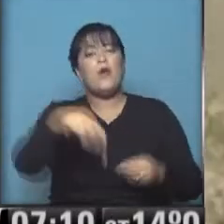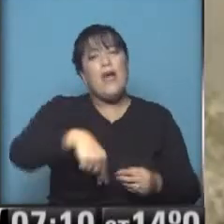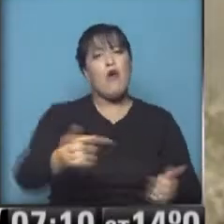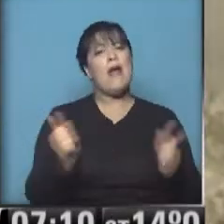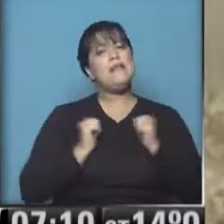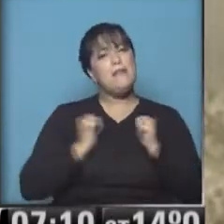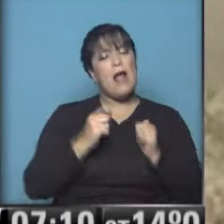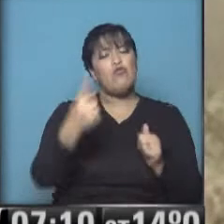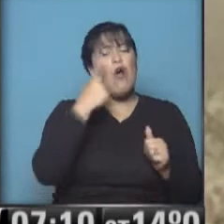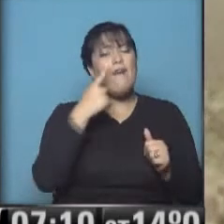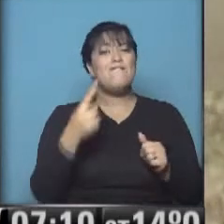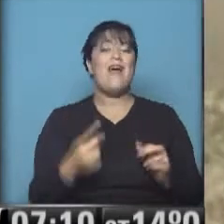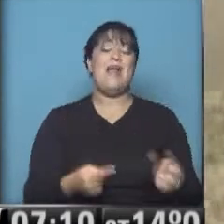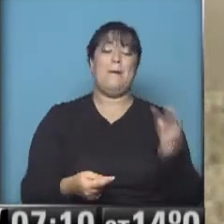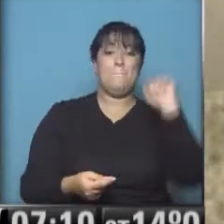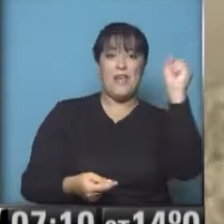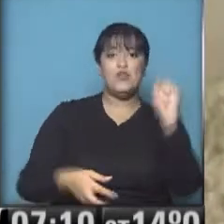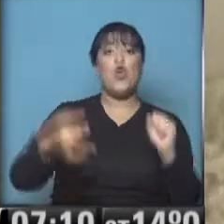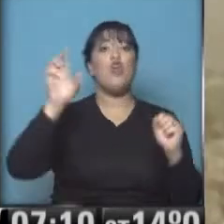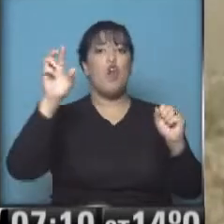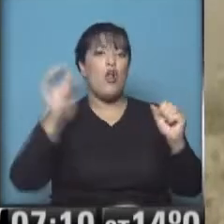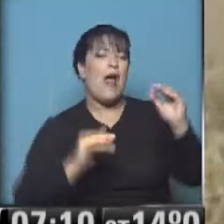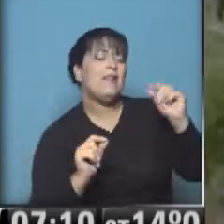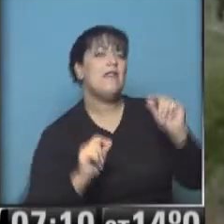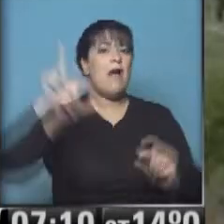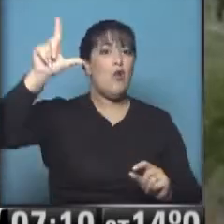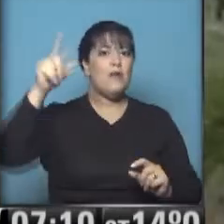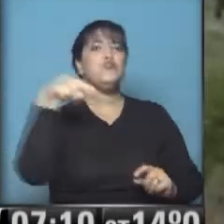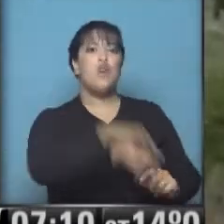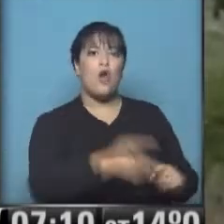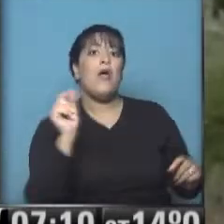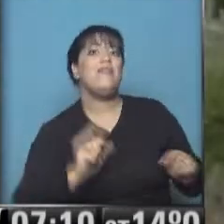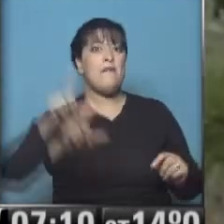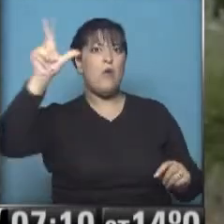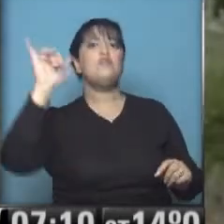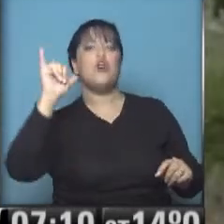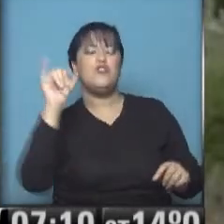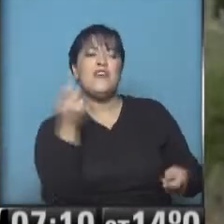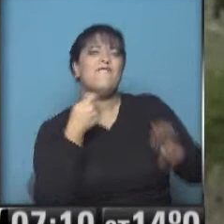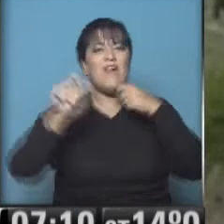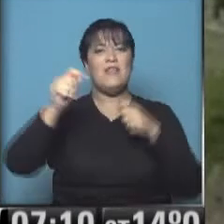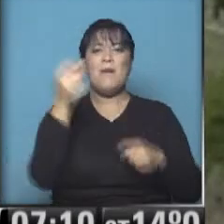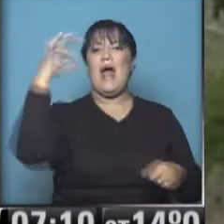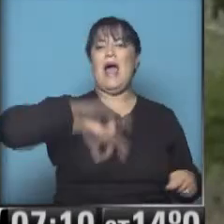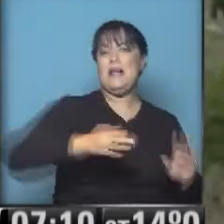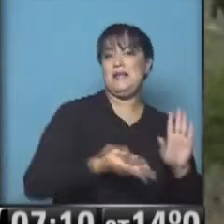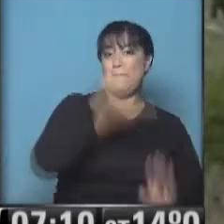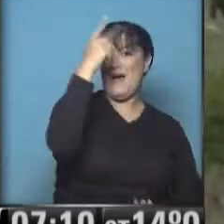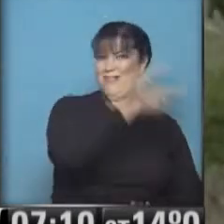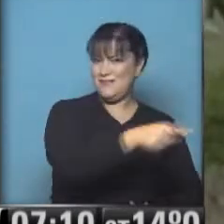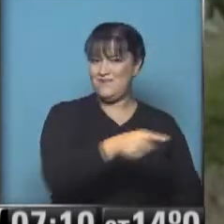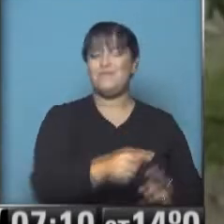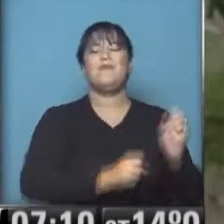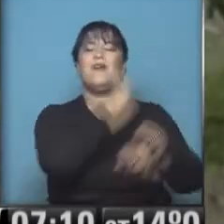devaluación del peso frente al dólar para liquidar las cosechas y así ganar más dinero. El propio Eduardo Bussi, titular de la